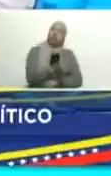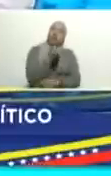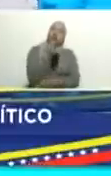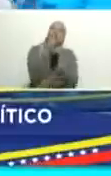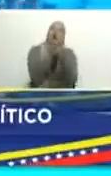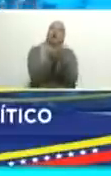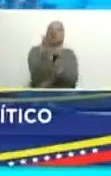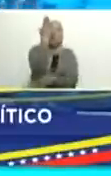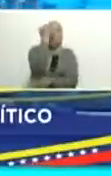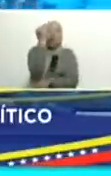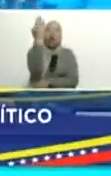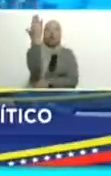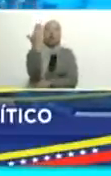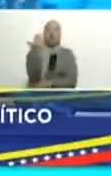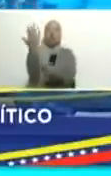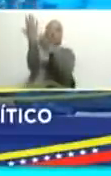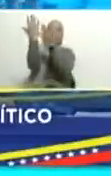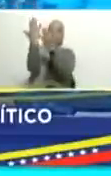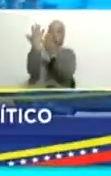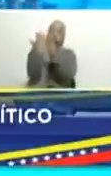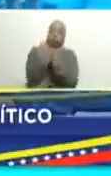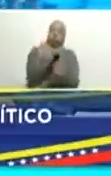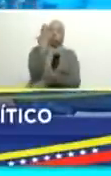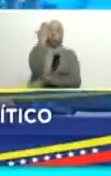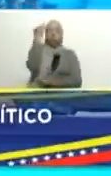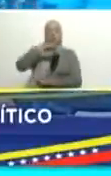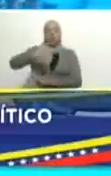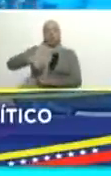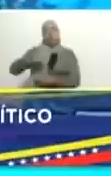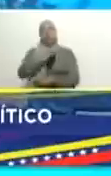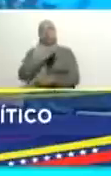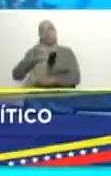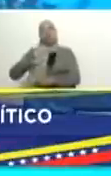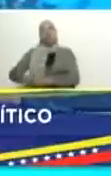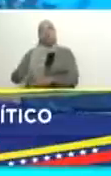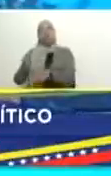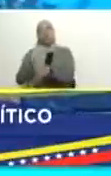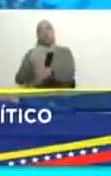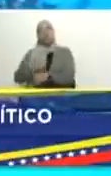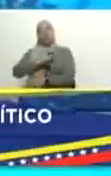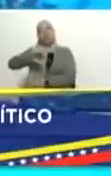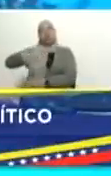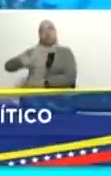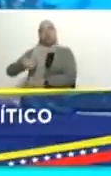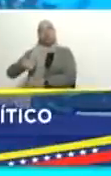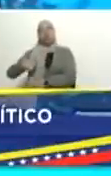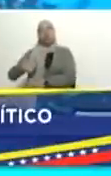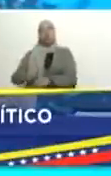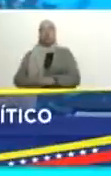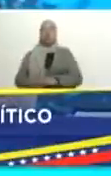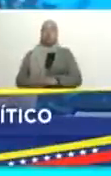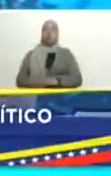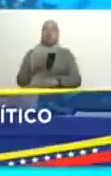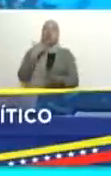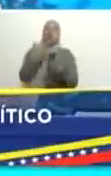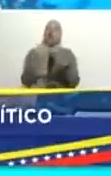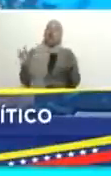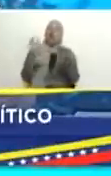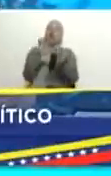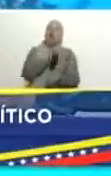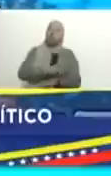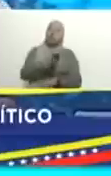sus bendiciones, a nuestro Señor Jesucristo, que siempre está con nosotros. Gracias a la Unión